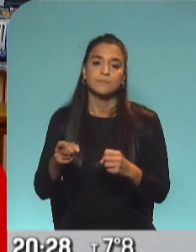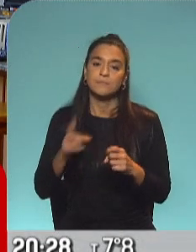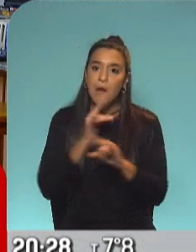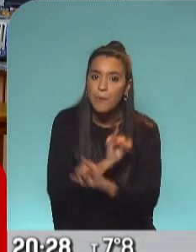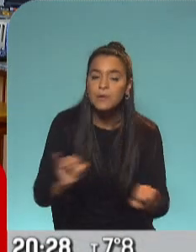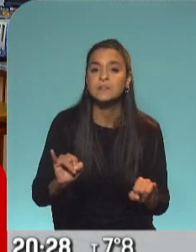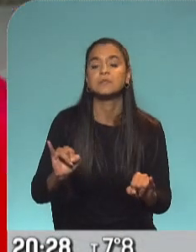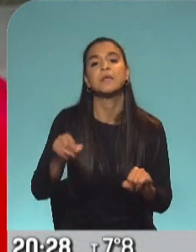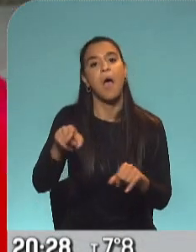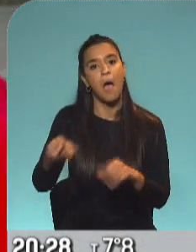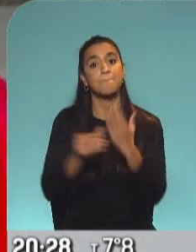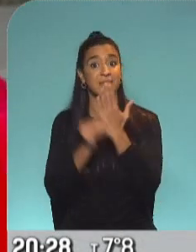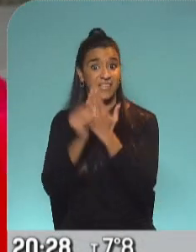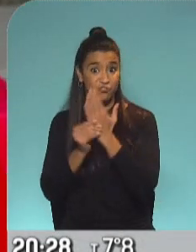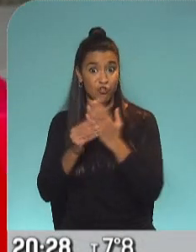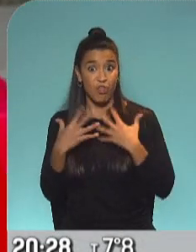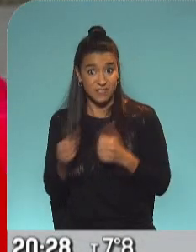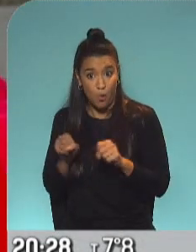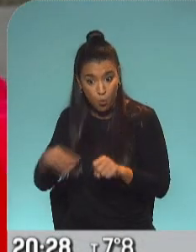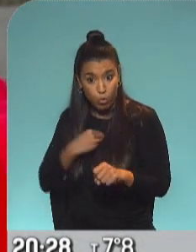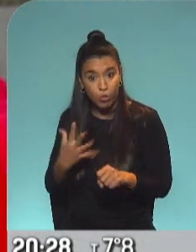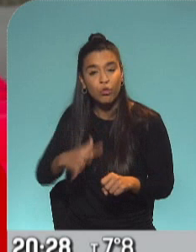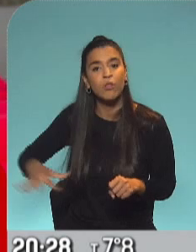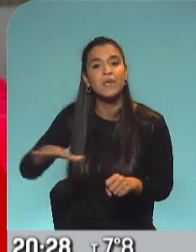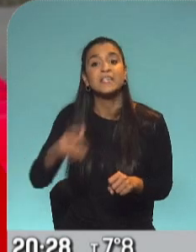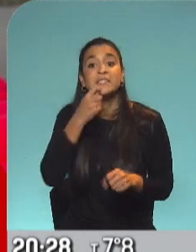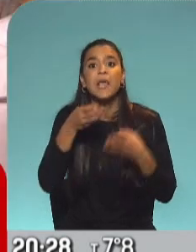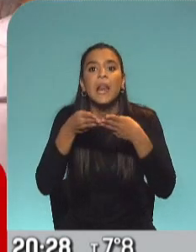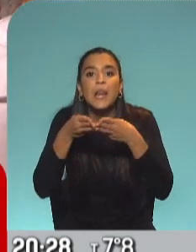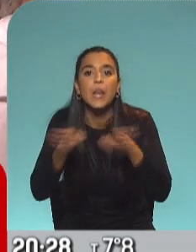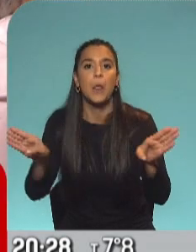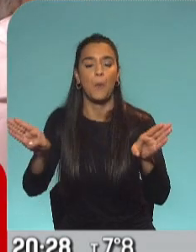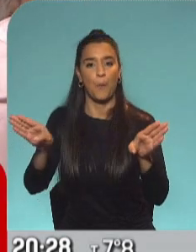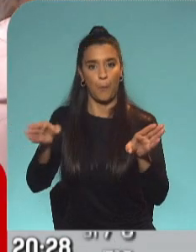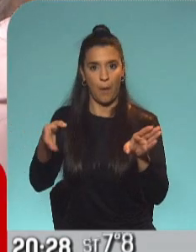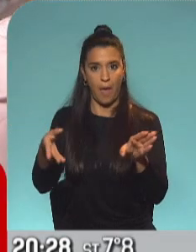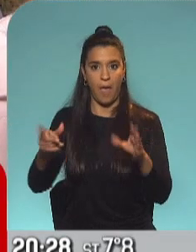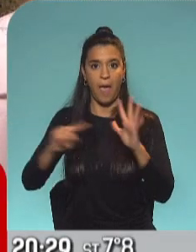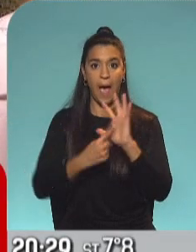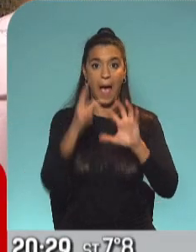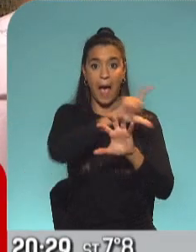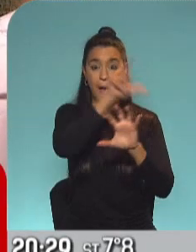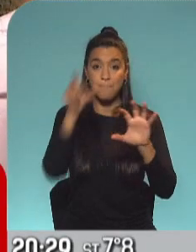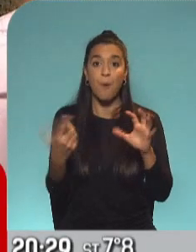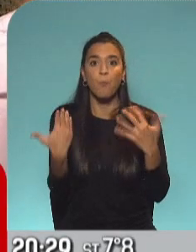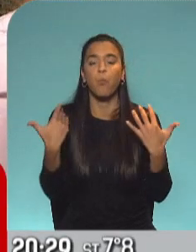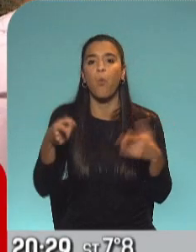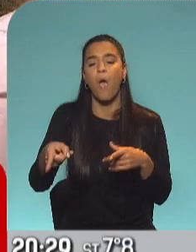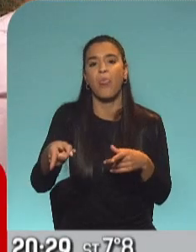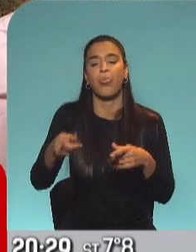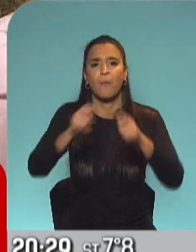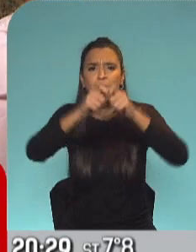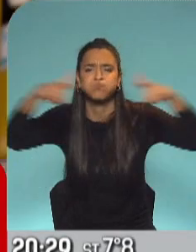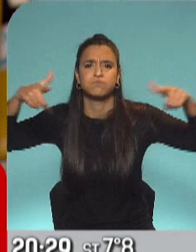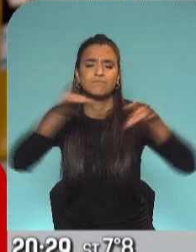este caso Goyan advierte algo muy duro, que es que si se libera mucho el AMBA, pueden estallar, y lo dijo con estas palabras,